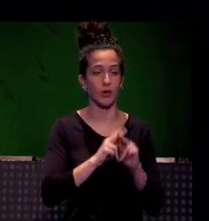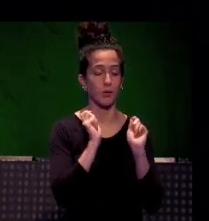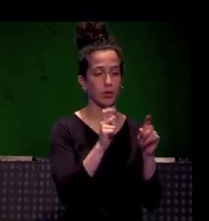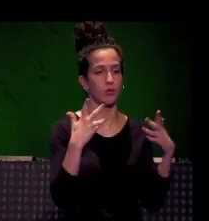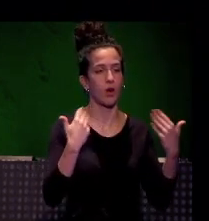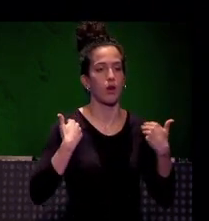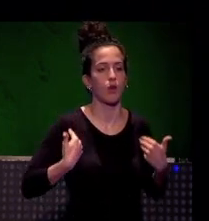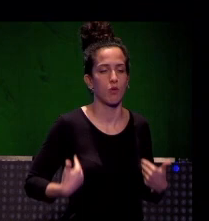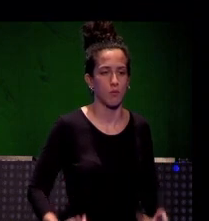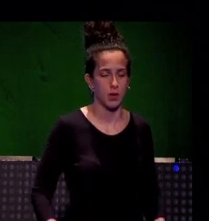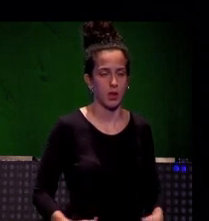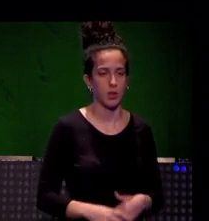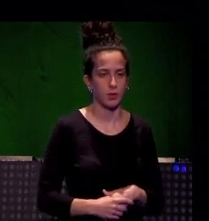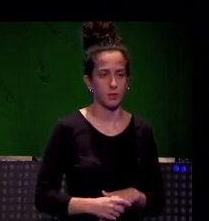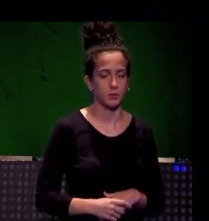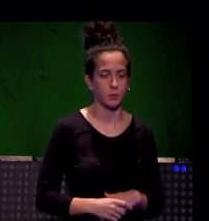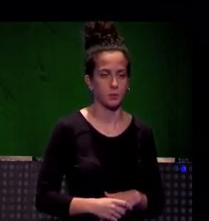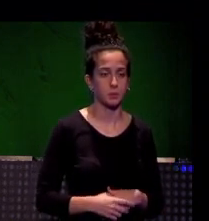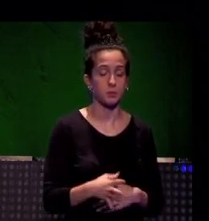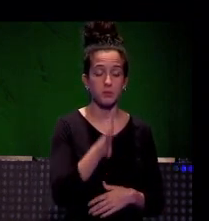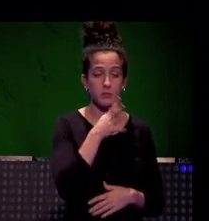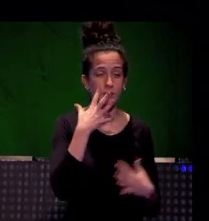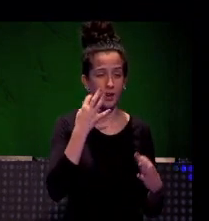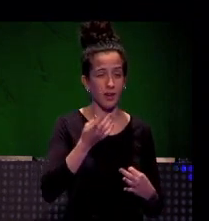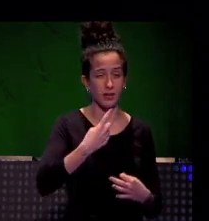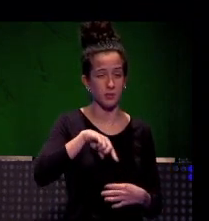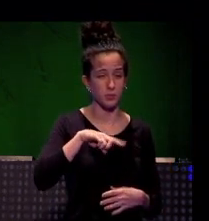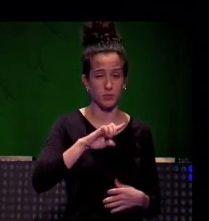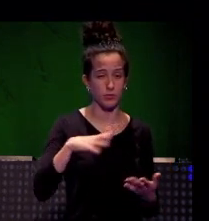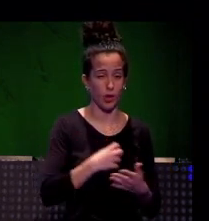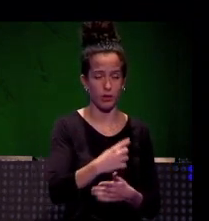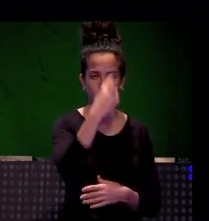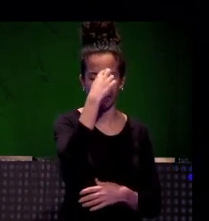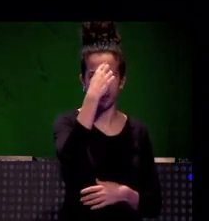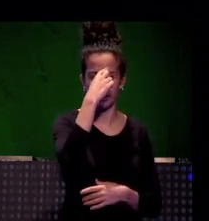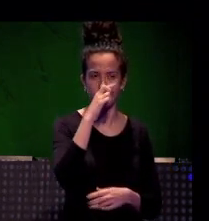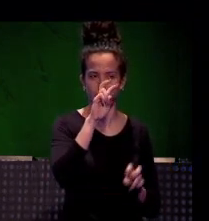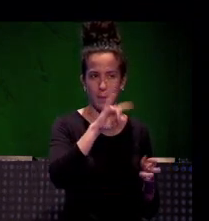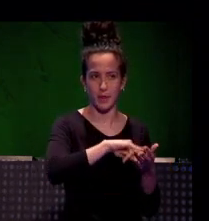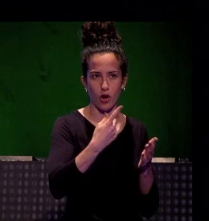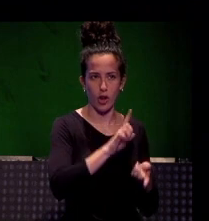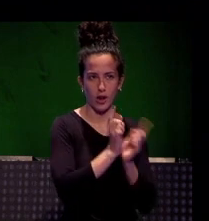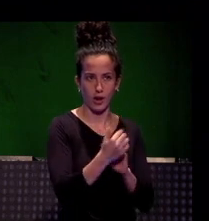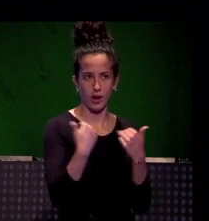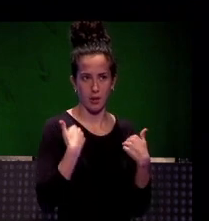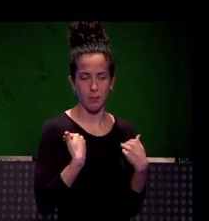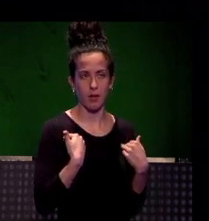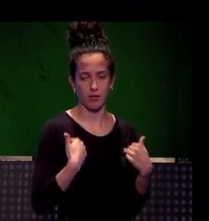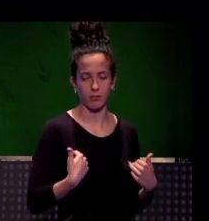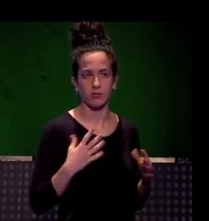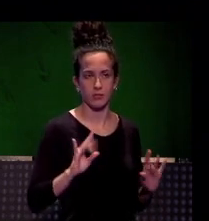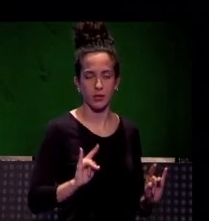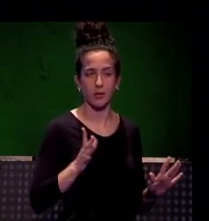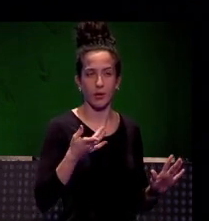obsesionados con como la tecnología nos va a transformar pero como la tecnología también puede acabar